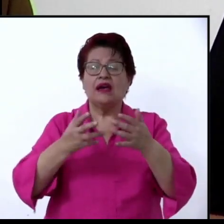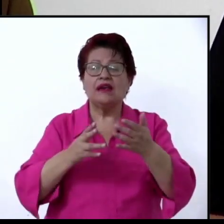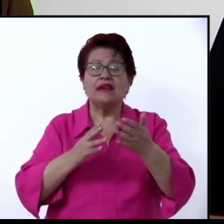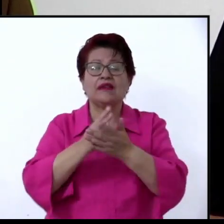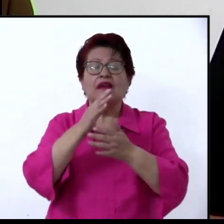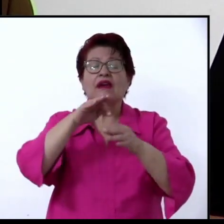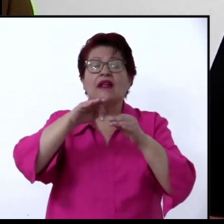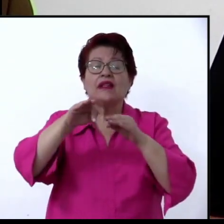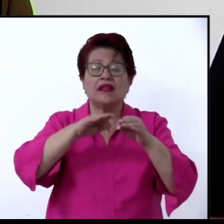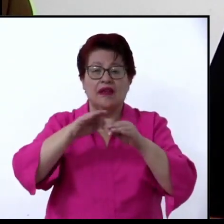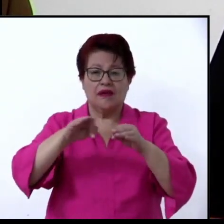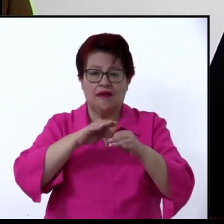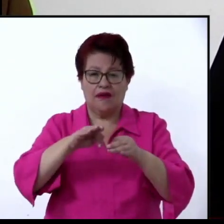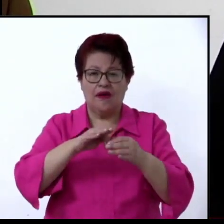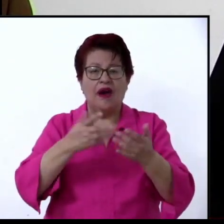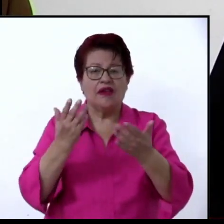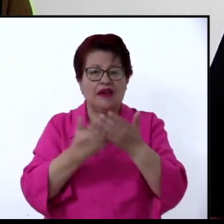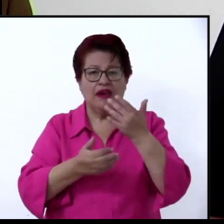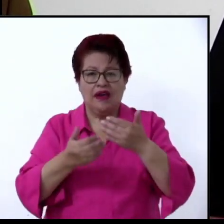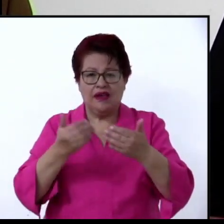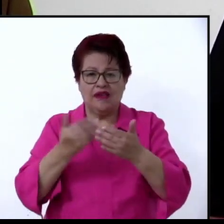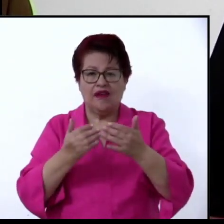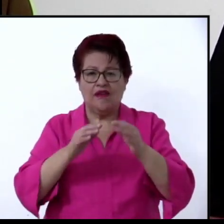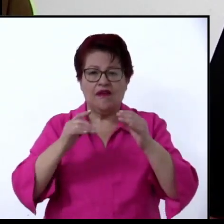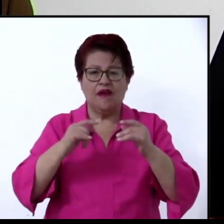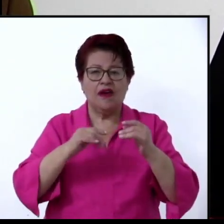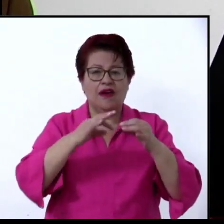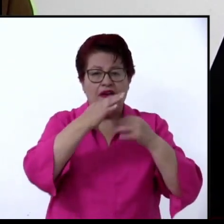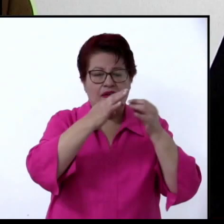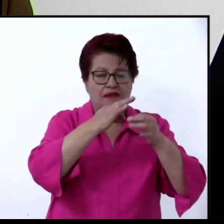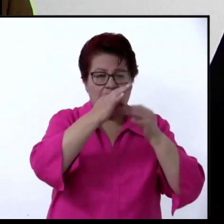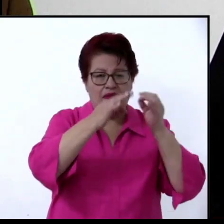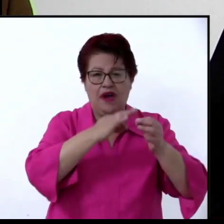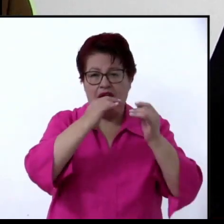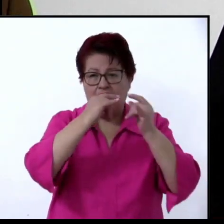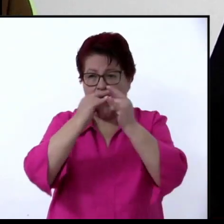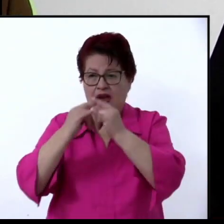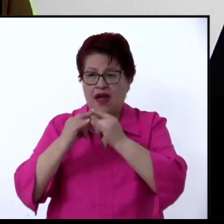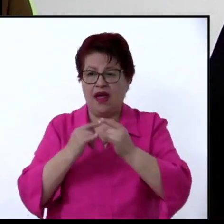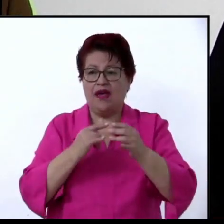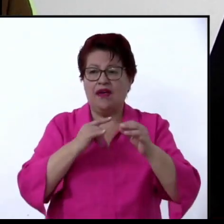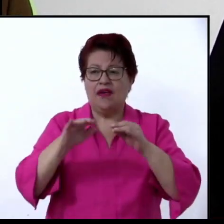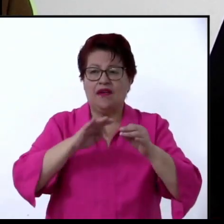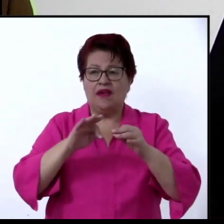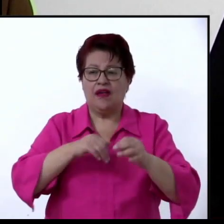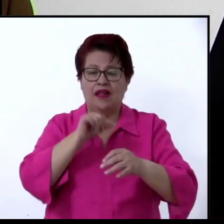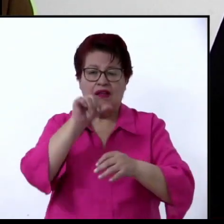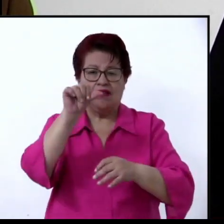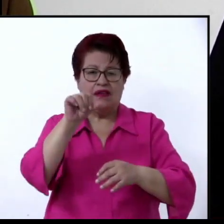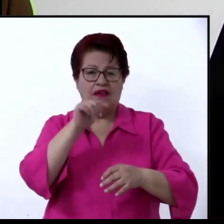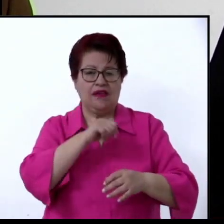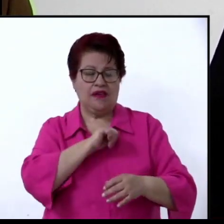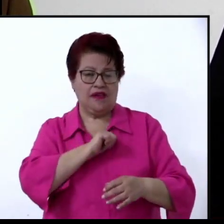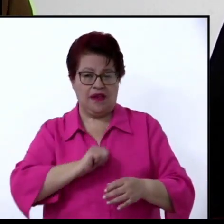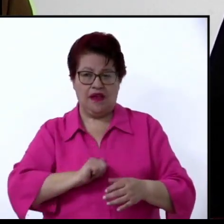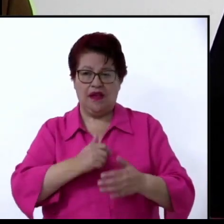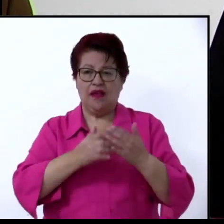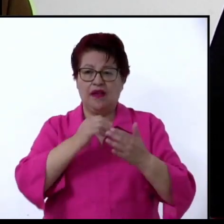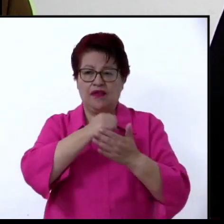en donde se generaron a través de ferias del empleo de manera directa en las 16 alcaldías de la Ciudad de